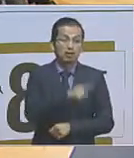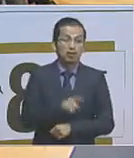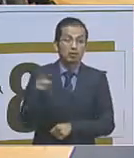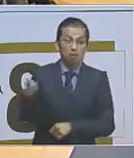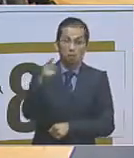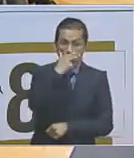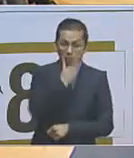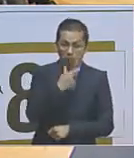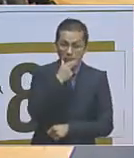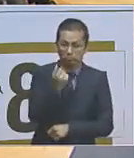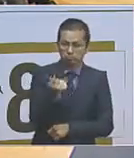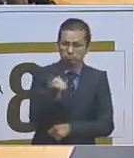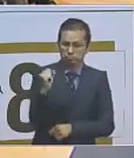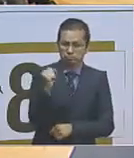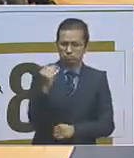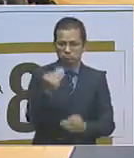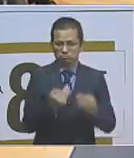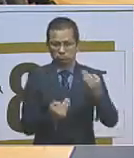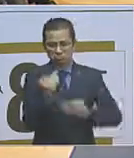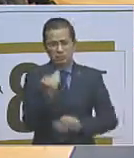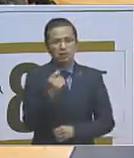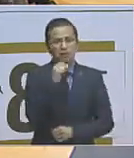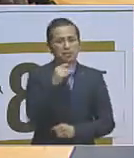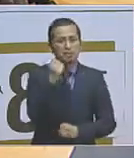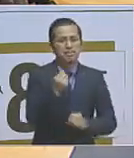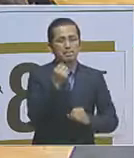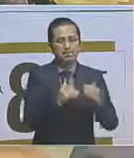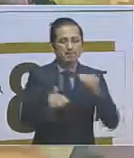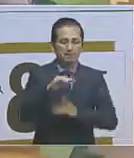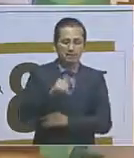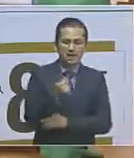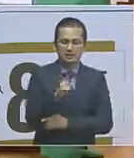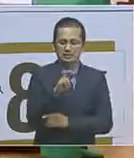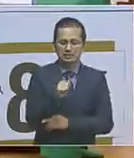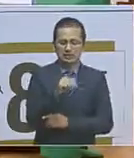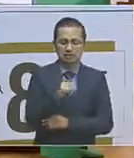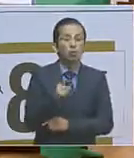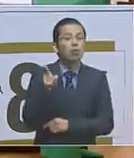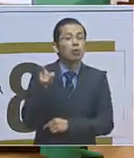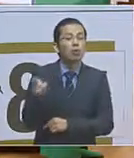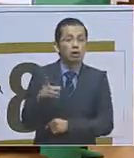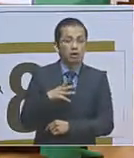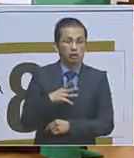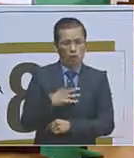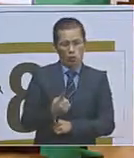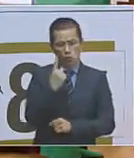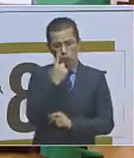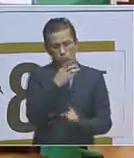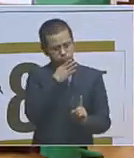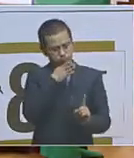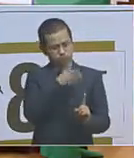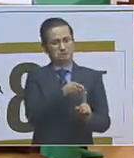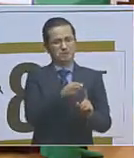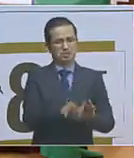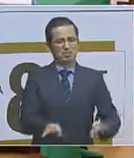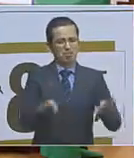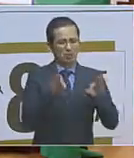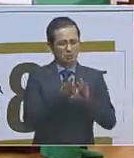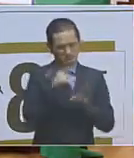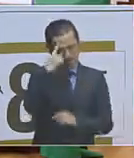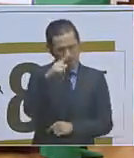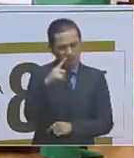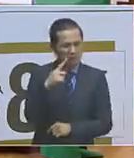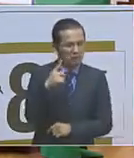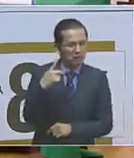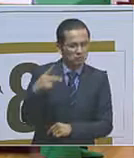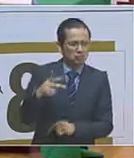y un magistrado que tiene un a uno de sus grandes pilares y de verdad ejes transversales en su vida